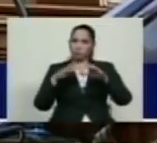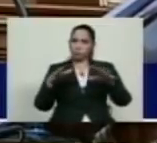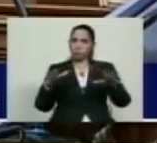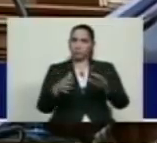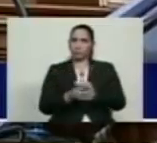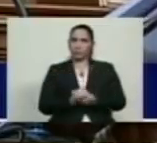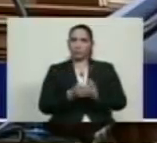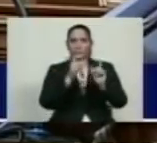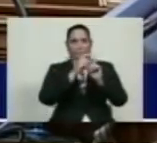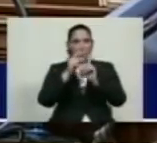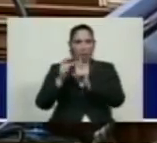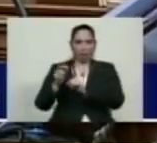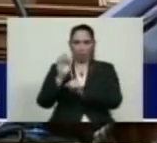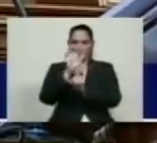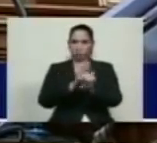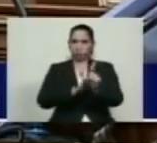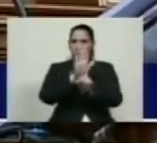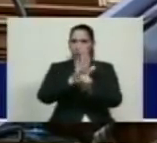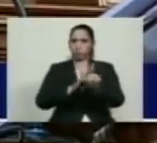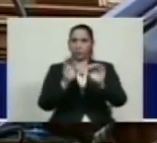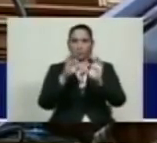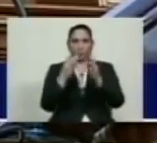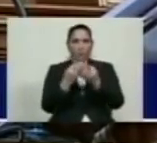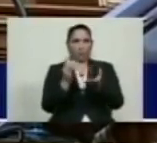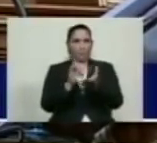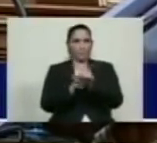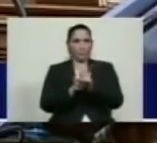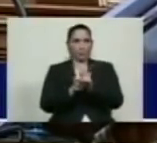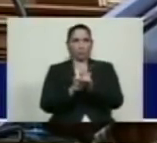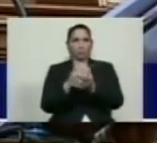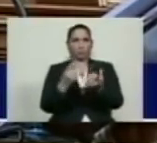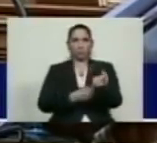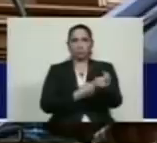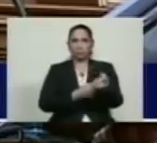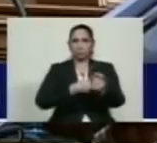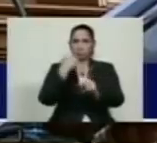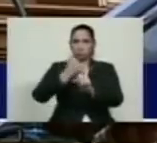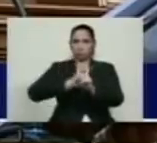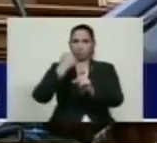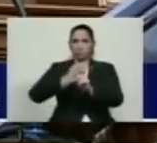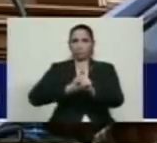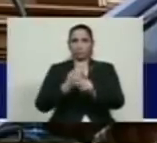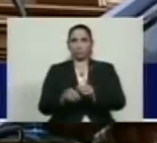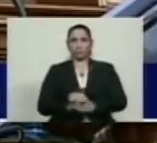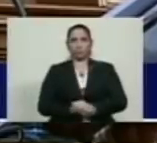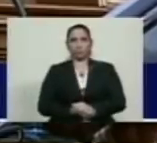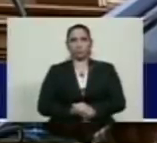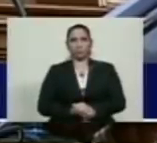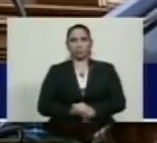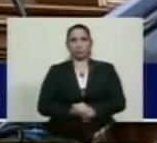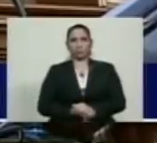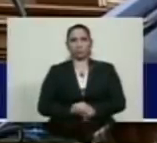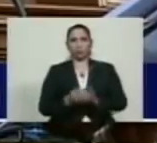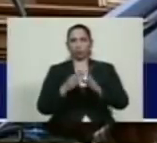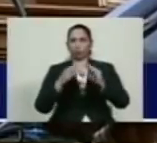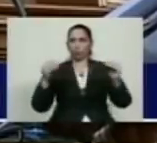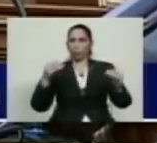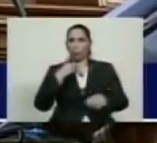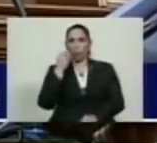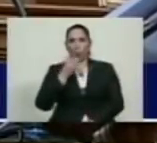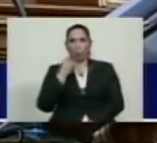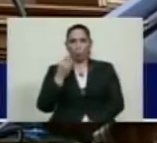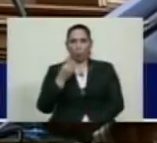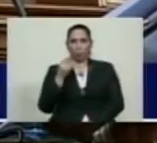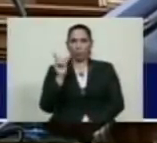aliento y condolencia a sus familiares, amigos y hermanos de lucha, así como a toda la juventud del